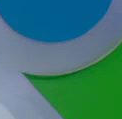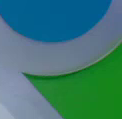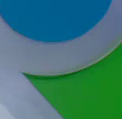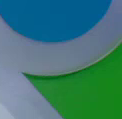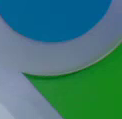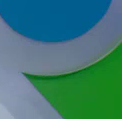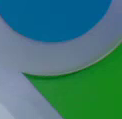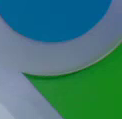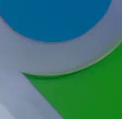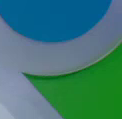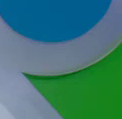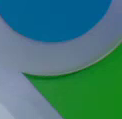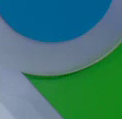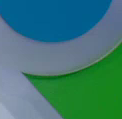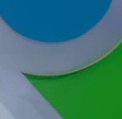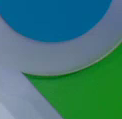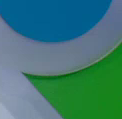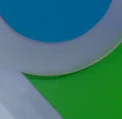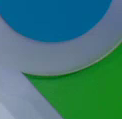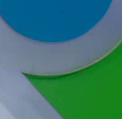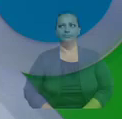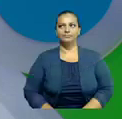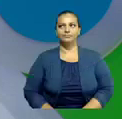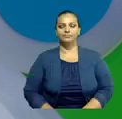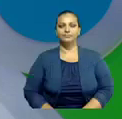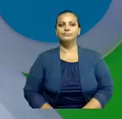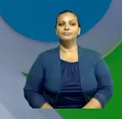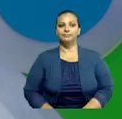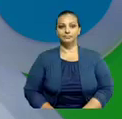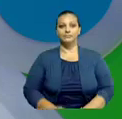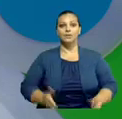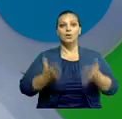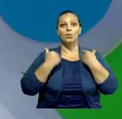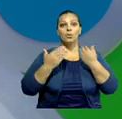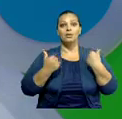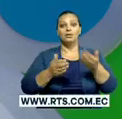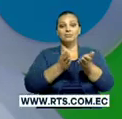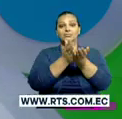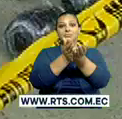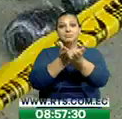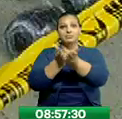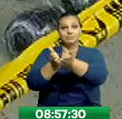enviada a Europa. Hay 11 detenidos y decenas de evidencias.